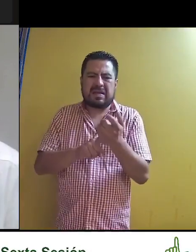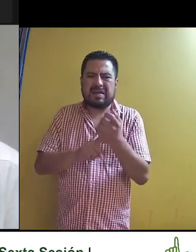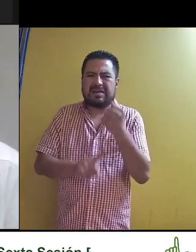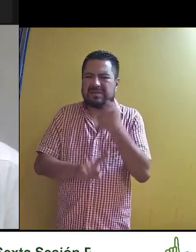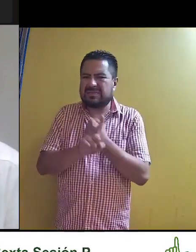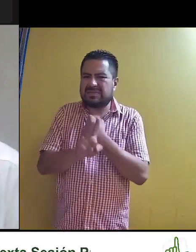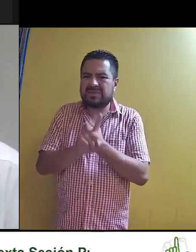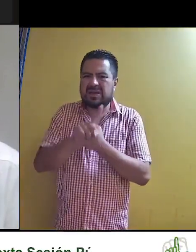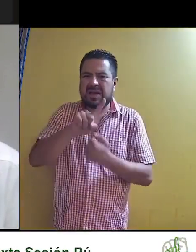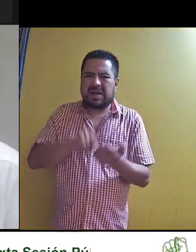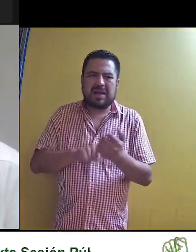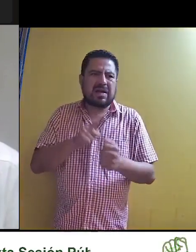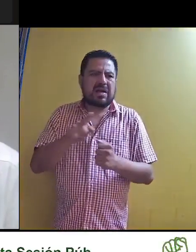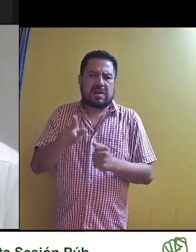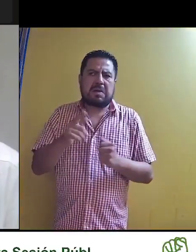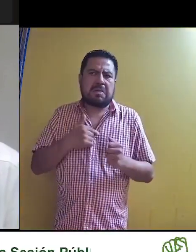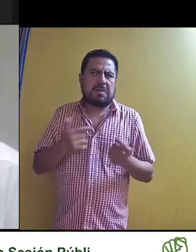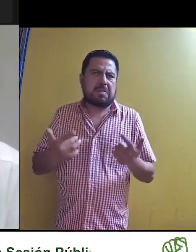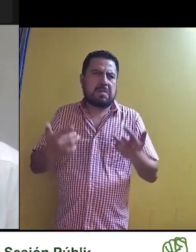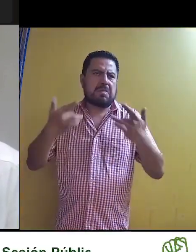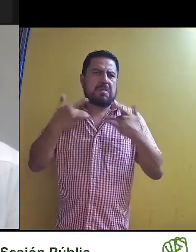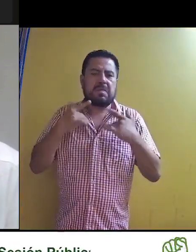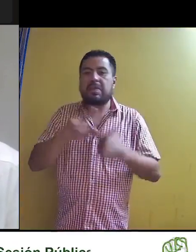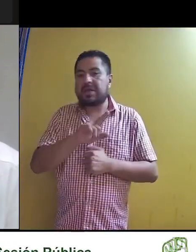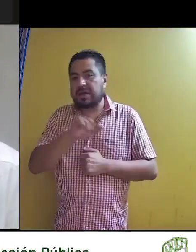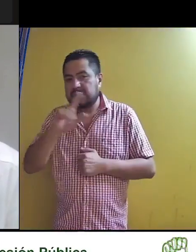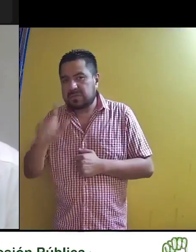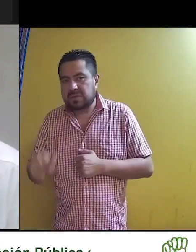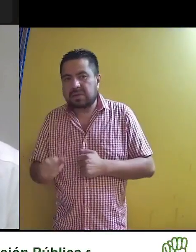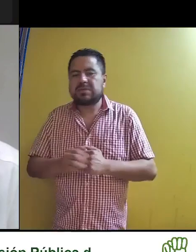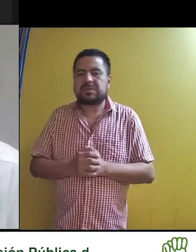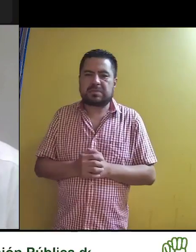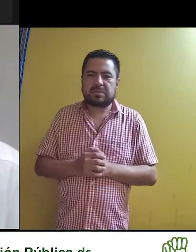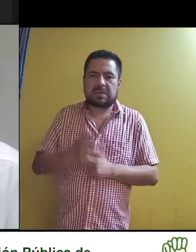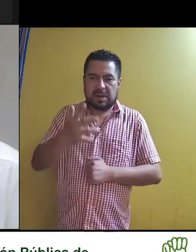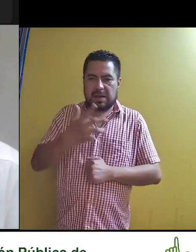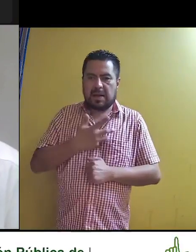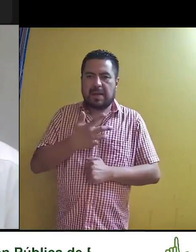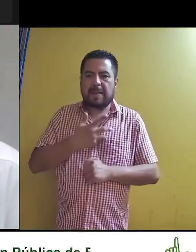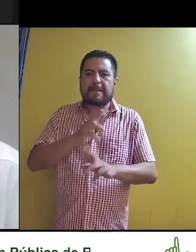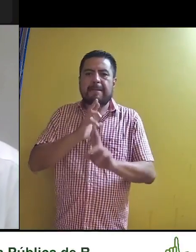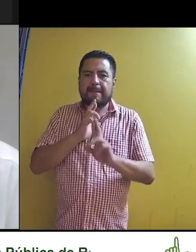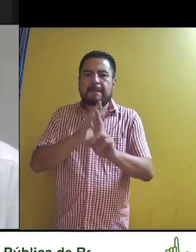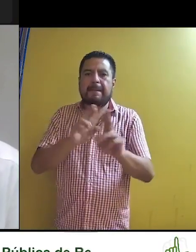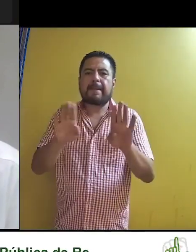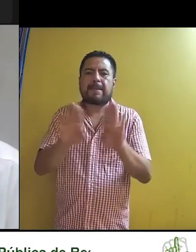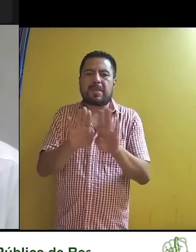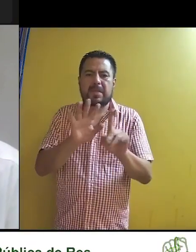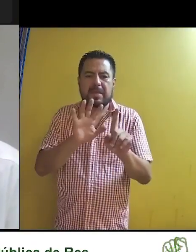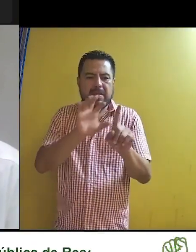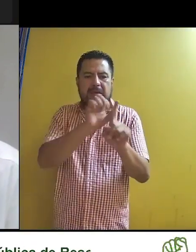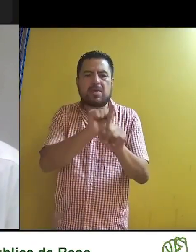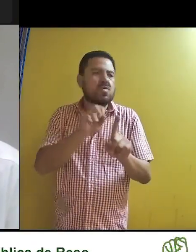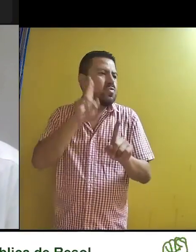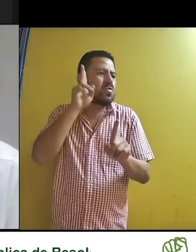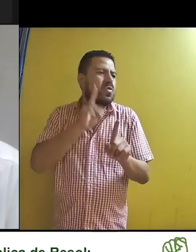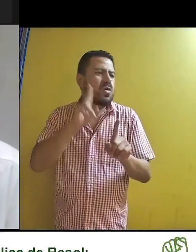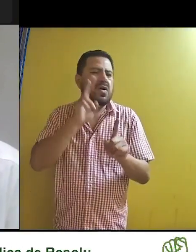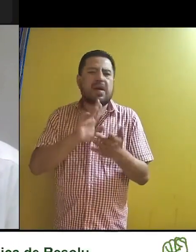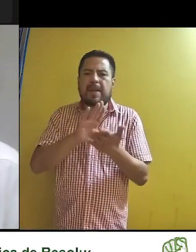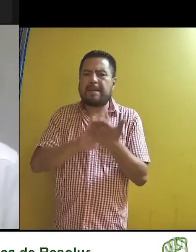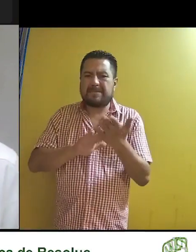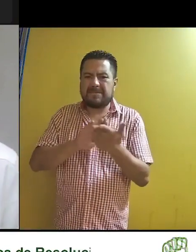desvanecimiento de la presunción de inocencia. Contrario a ello, se tiene como resultado que, con el alcance probatorio de los